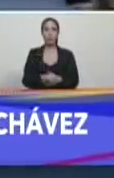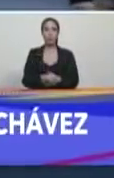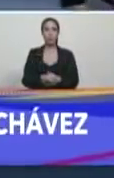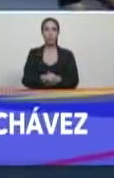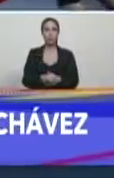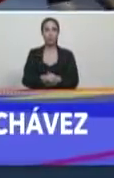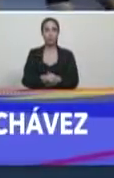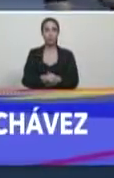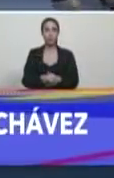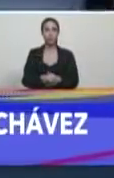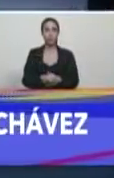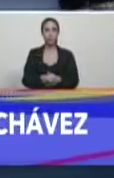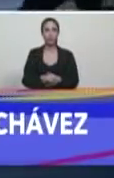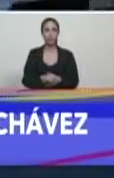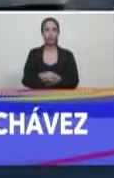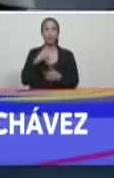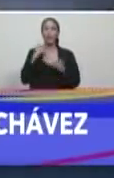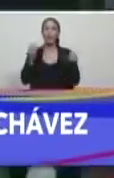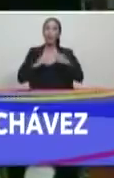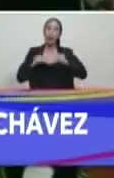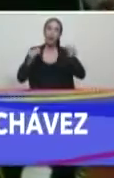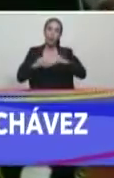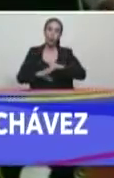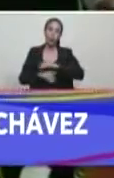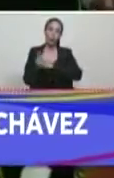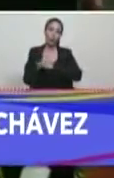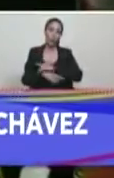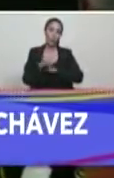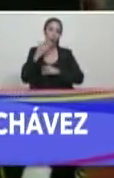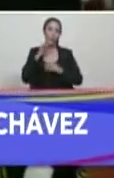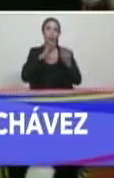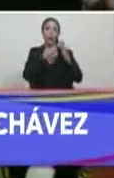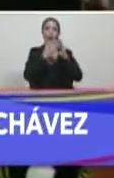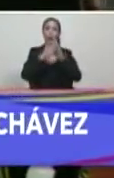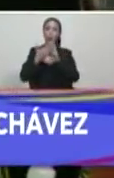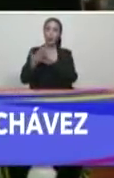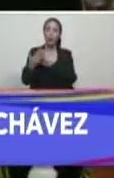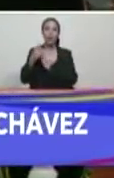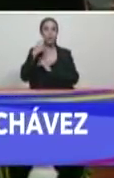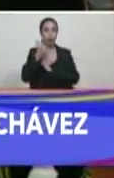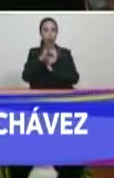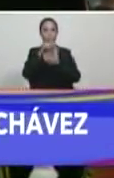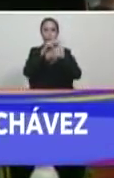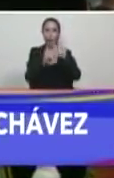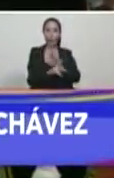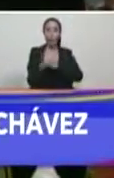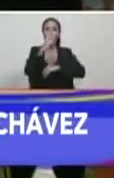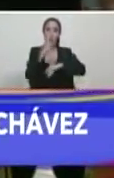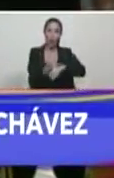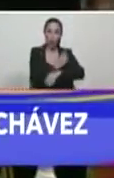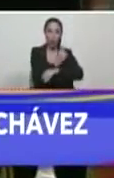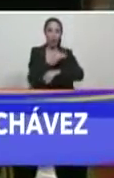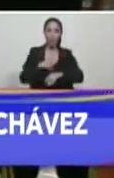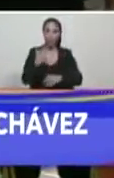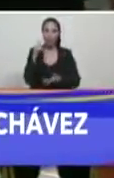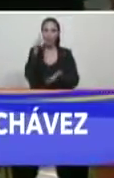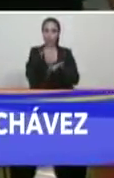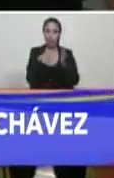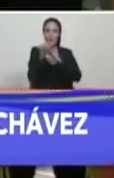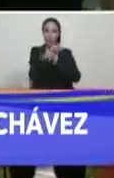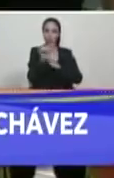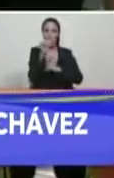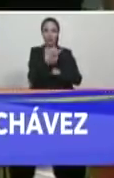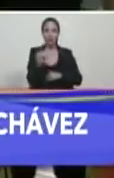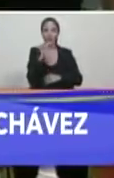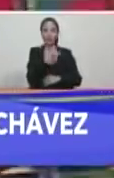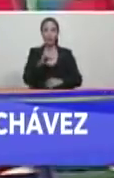servicios, y hemos acordado que cada consejo comunal y cada comuna van a tener un programa de 1 hora todas las semanas para informar al